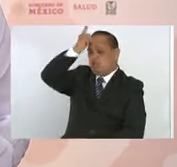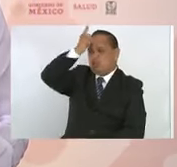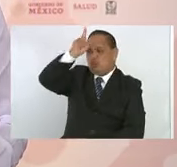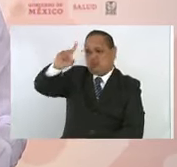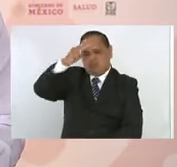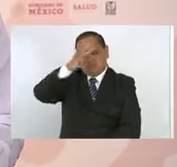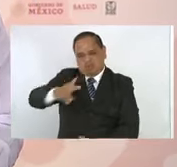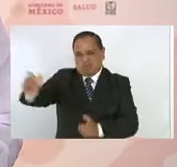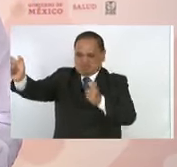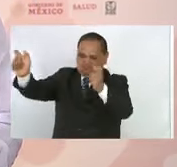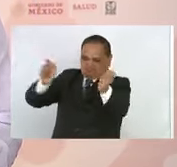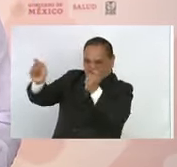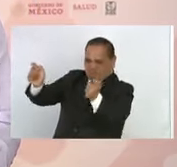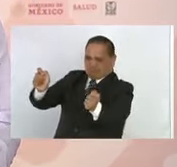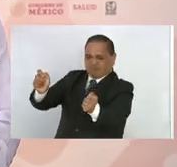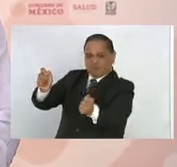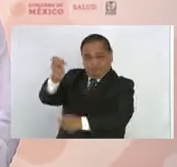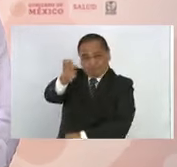México.